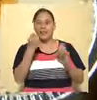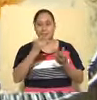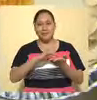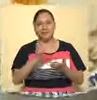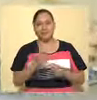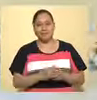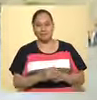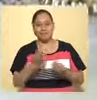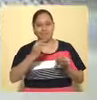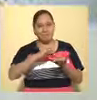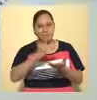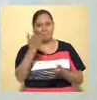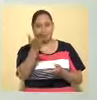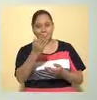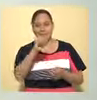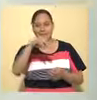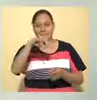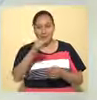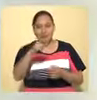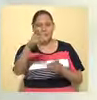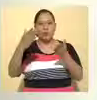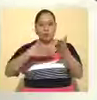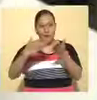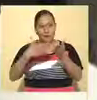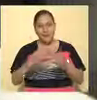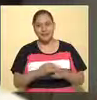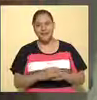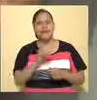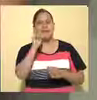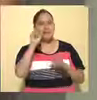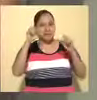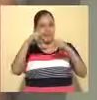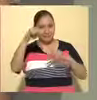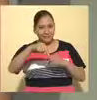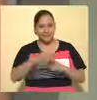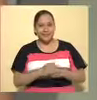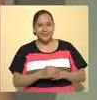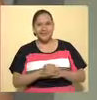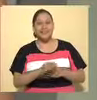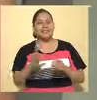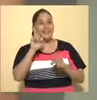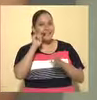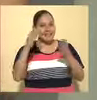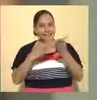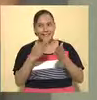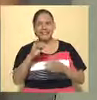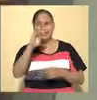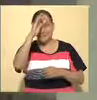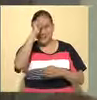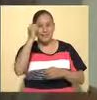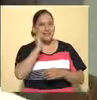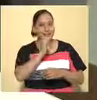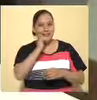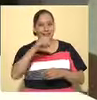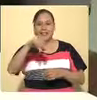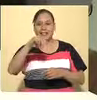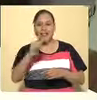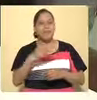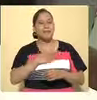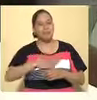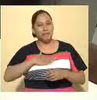gracias. Gracias por a ti, Ana Cati. Cocínenlo. Aquí nos vemos mañana. No como se pierdan las recetas. Claro, como siempre, Ana Cati,